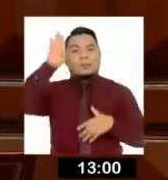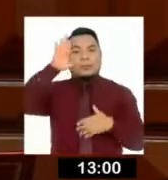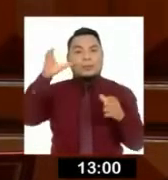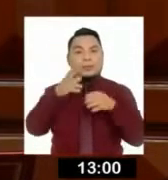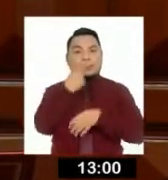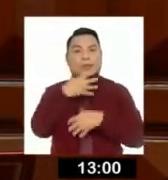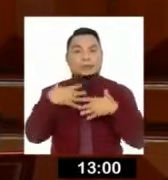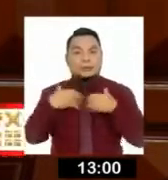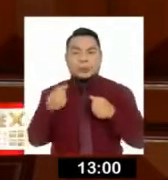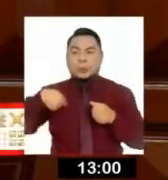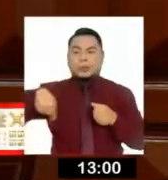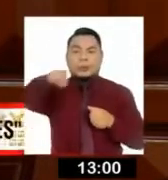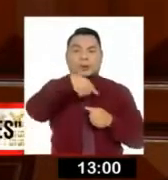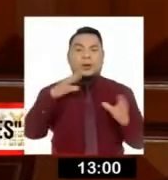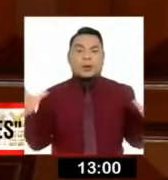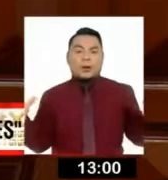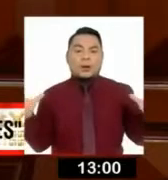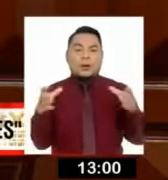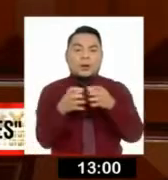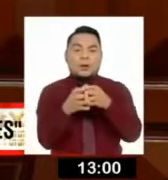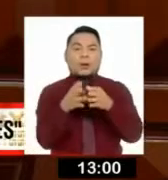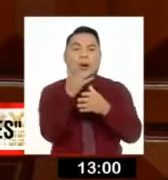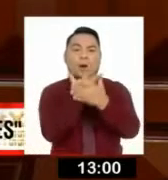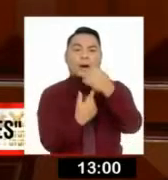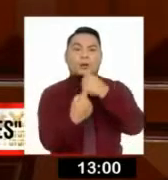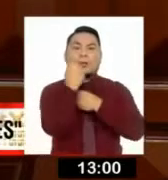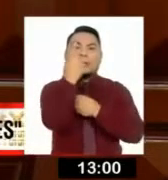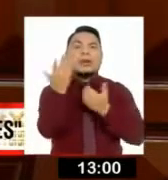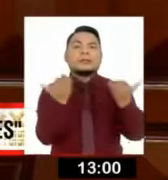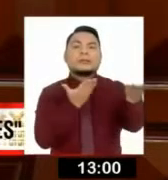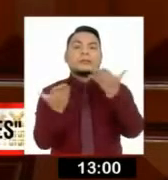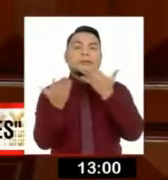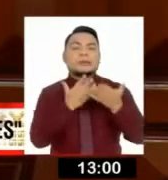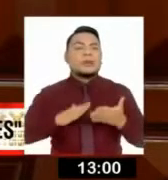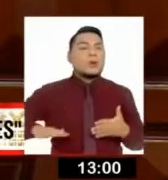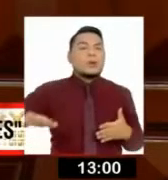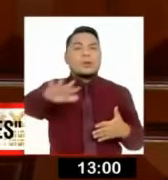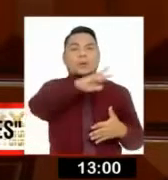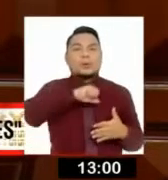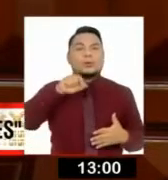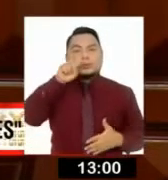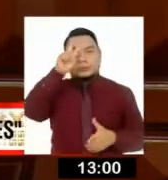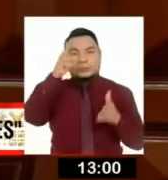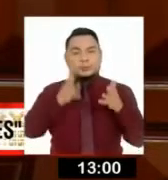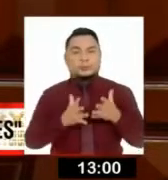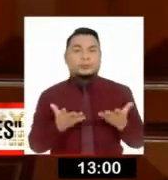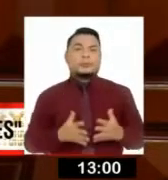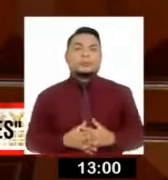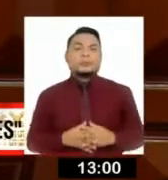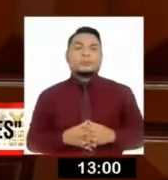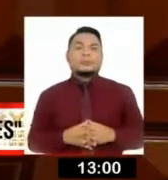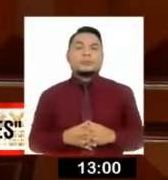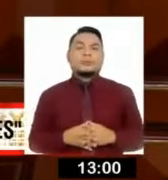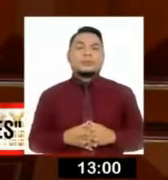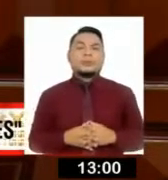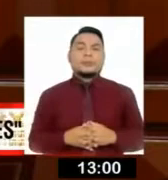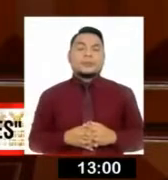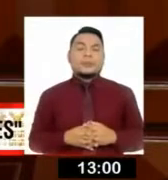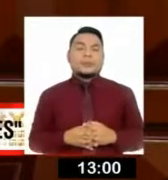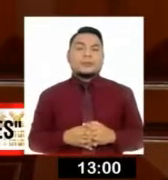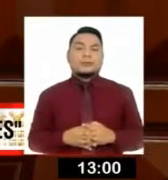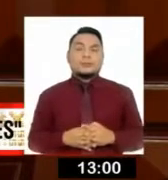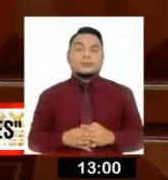Policía Nacional, todos en un solo gran sistema que preste al servicio de todos los habitantes del país.